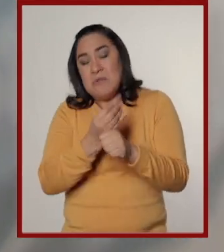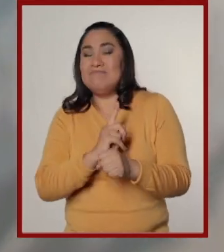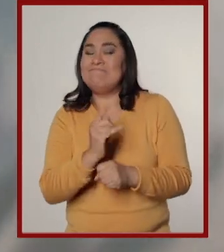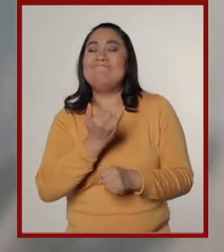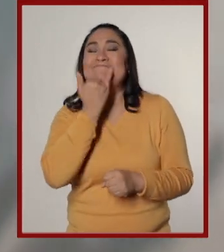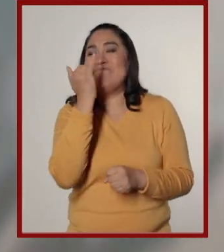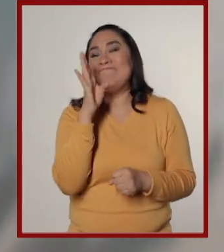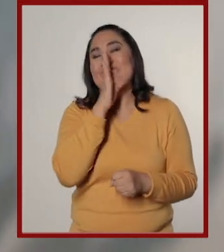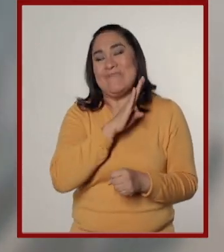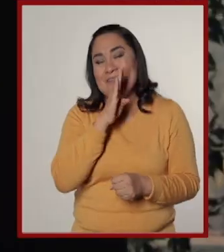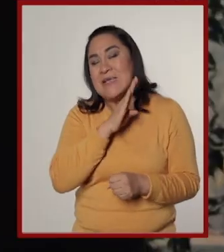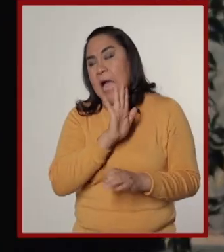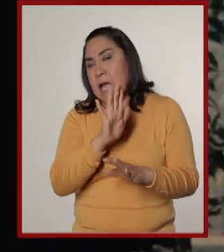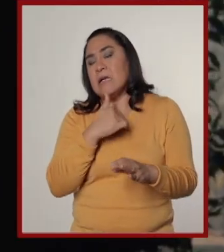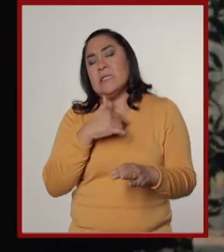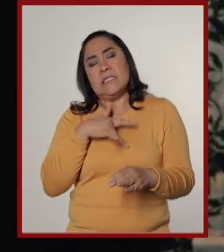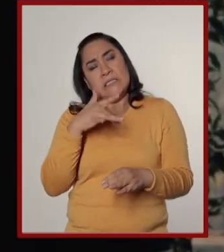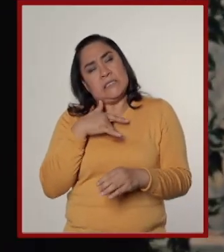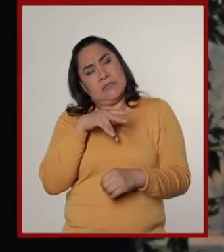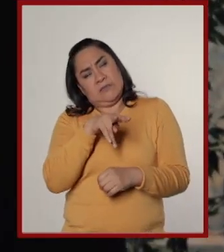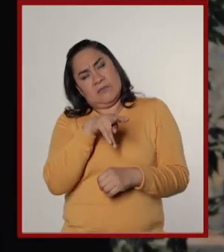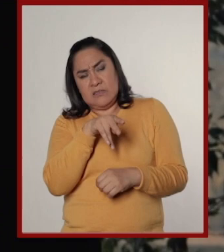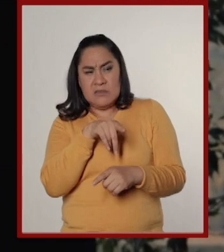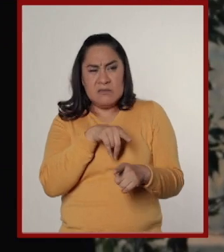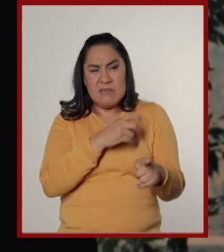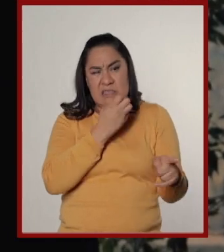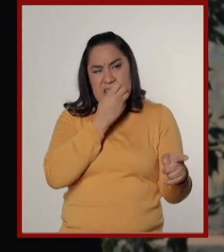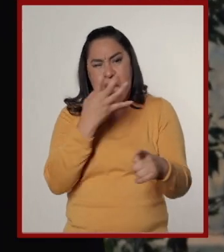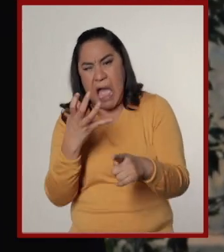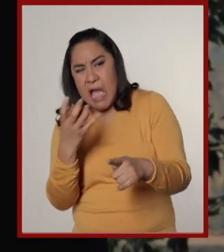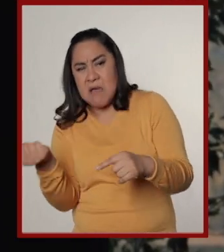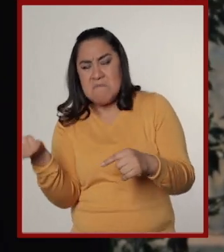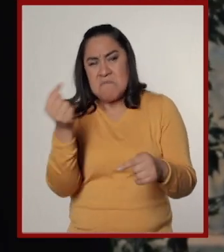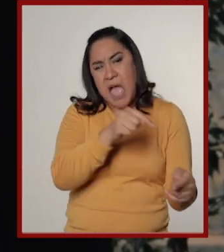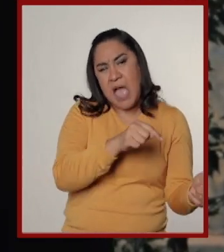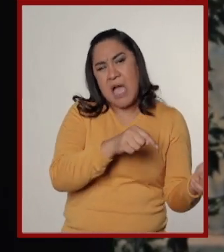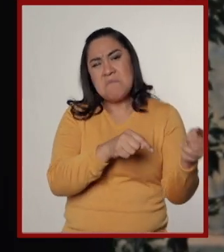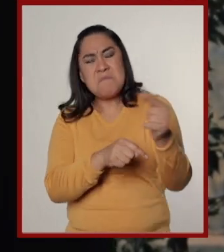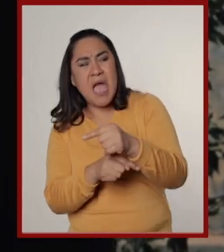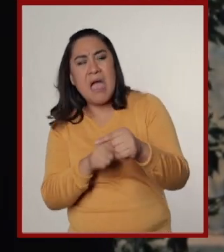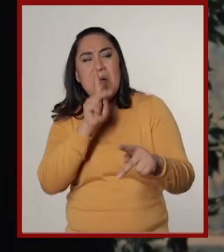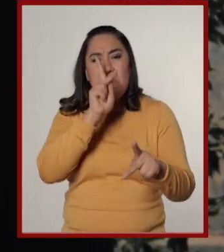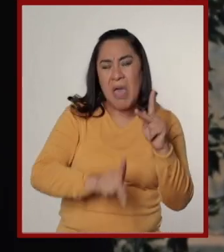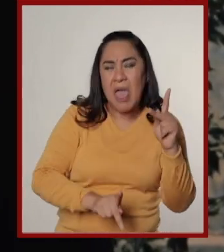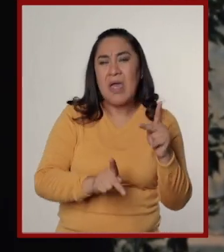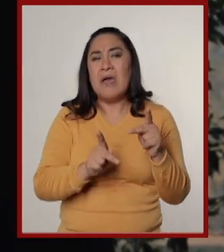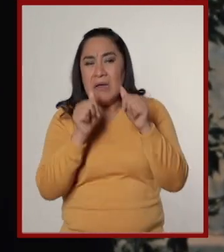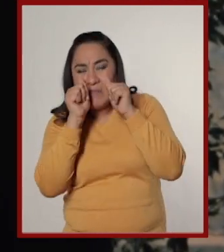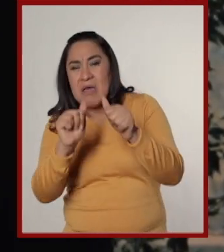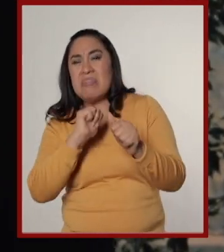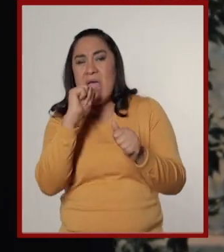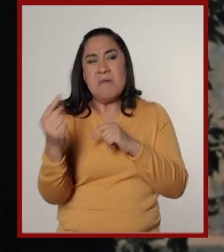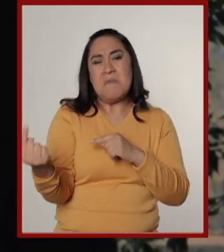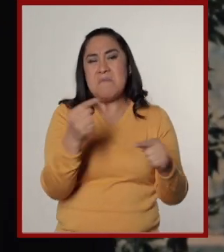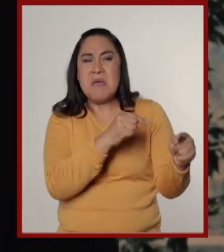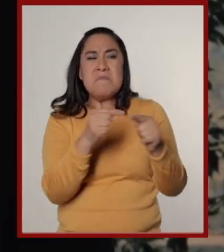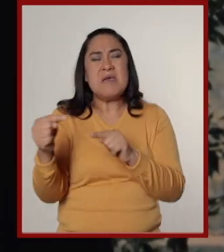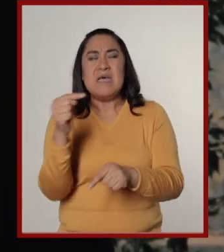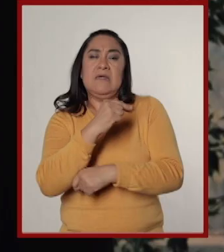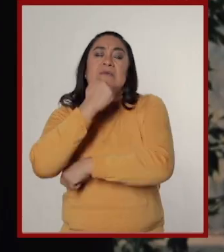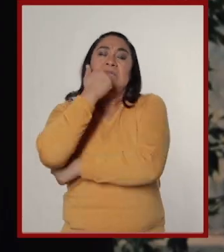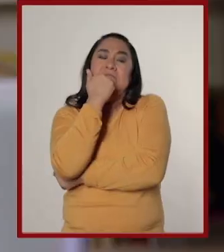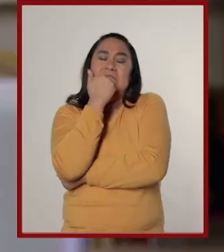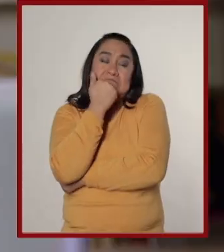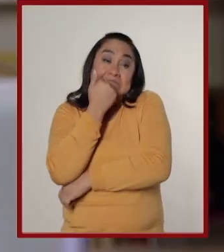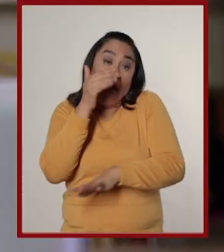dar cuenta de lejos que uno grita y le interrumpe al otro y no lo deja hablar y no lo escucha, etcétera, ¿no? A lo mejor estás ahí metido